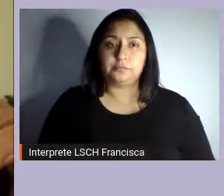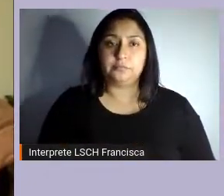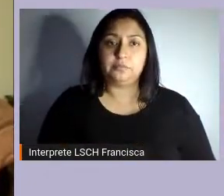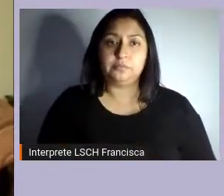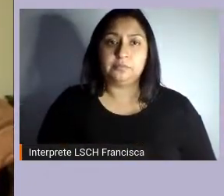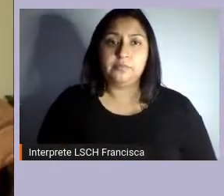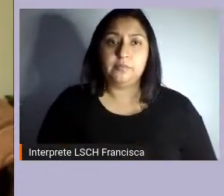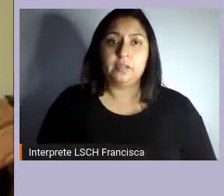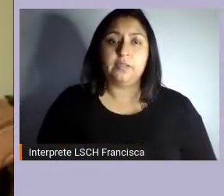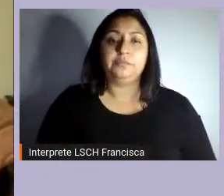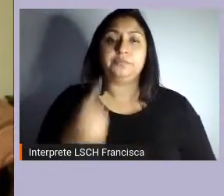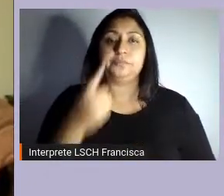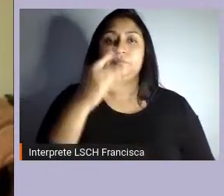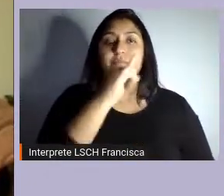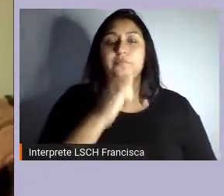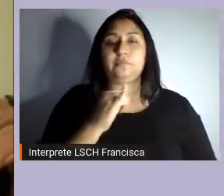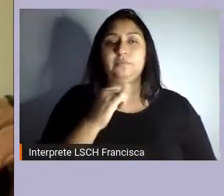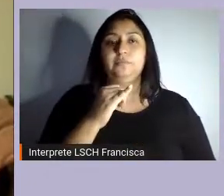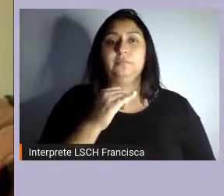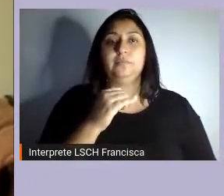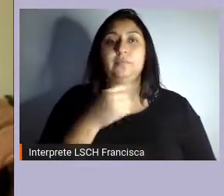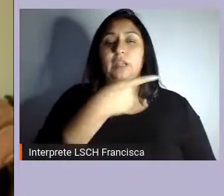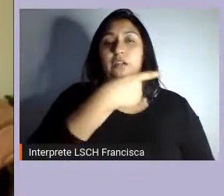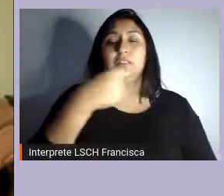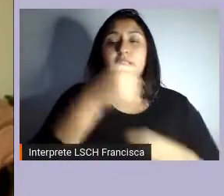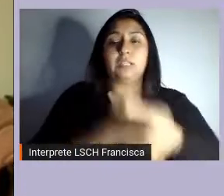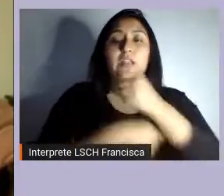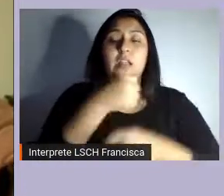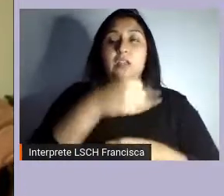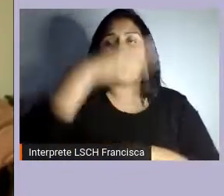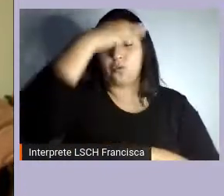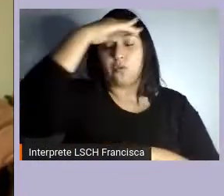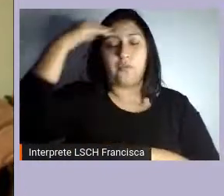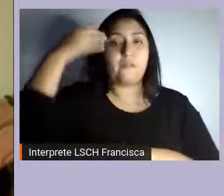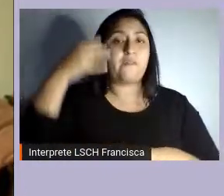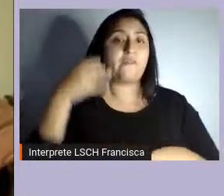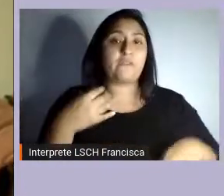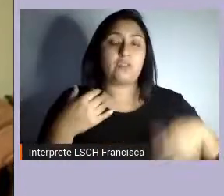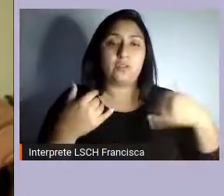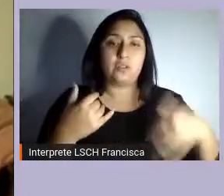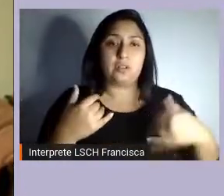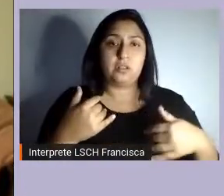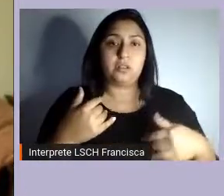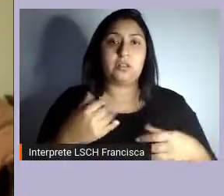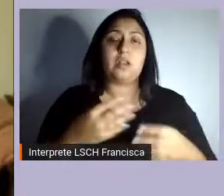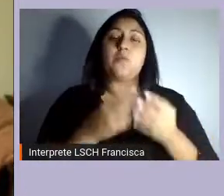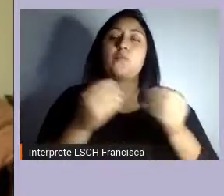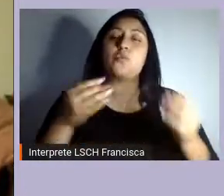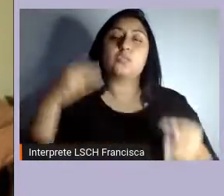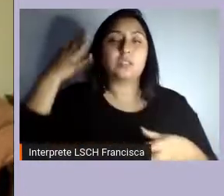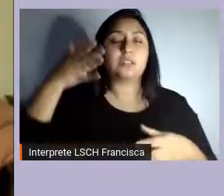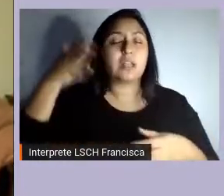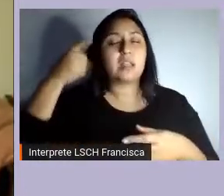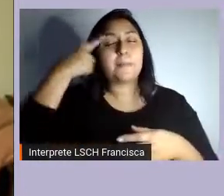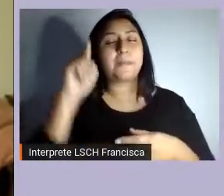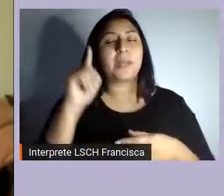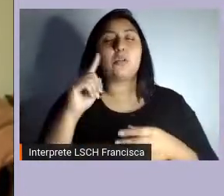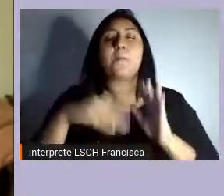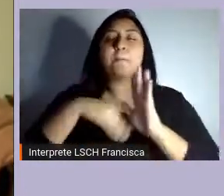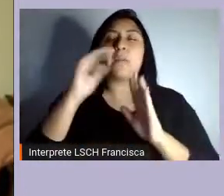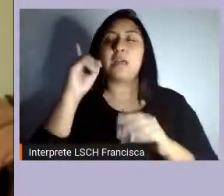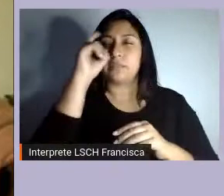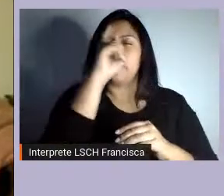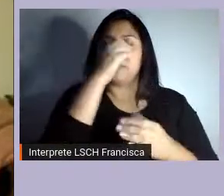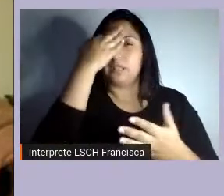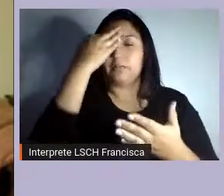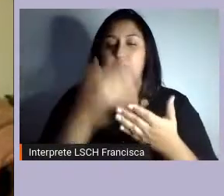para el aniversario, para los 100 años de nuestra Violeta Parra, me tocó hacer muchas charlas, pero la más difícil de enfrentar fue una